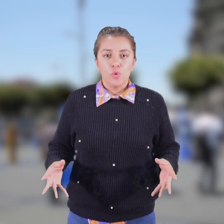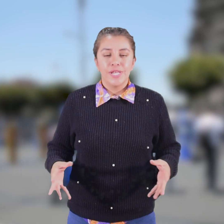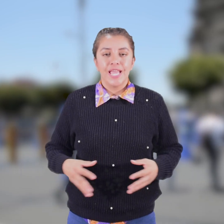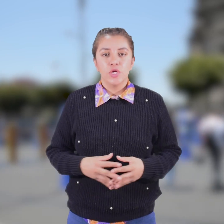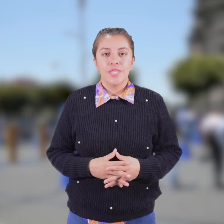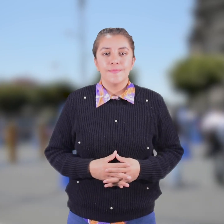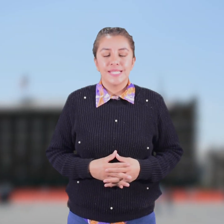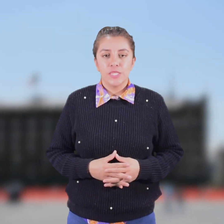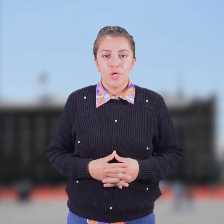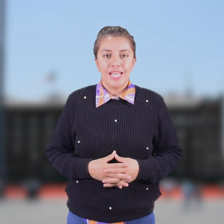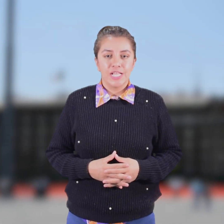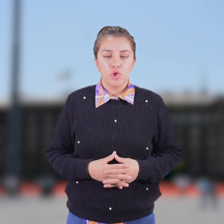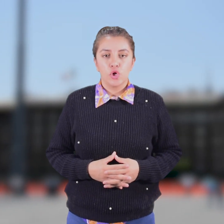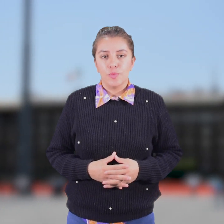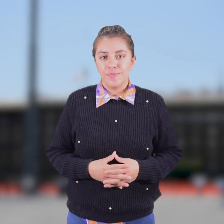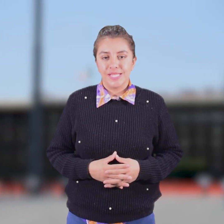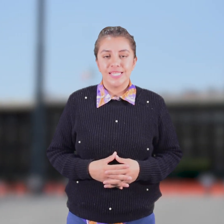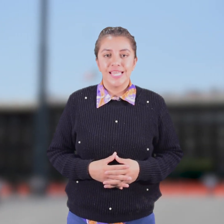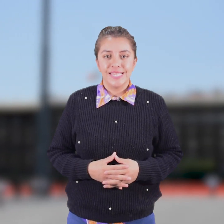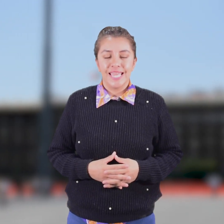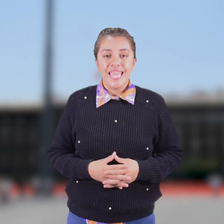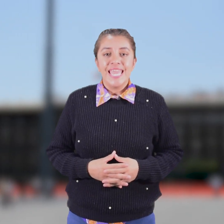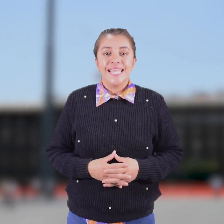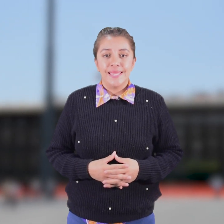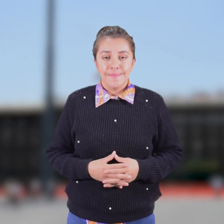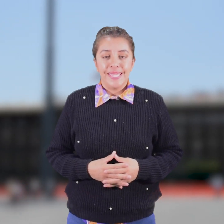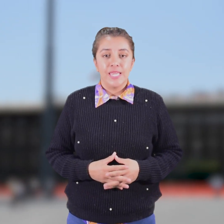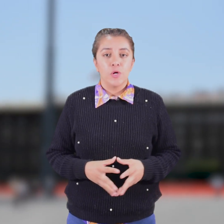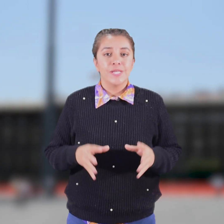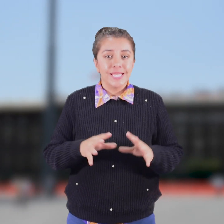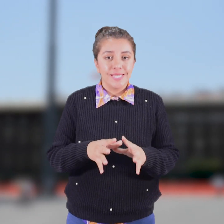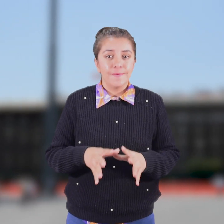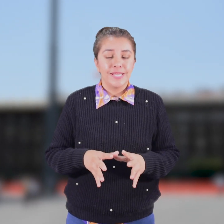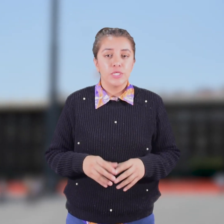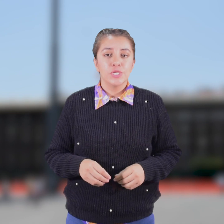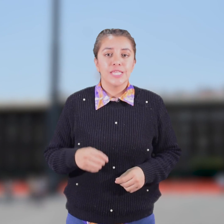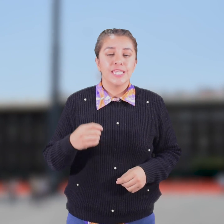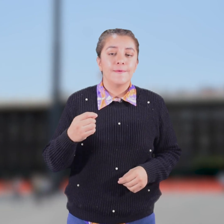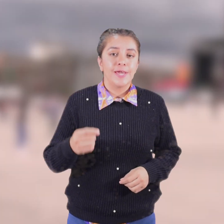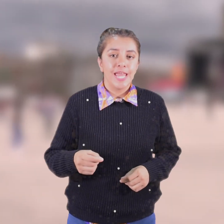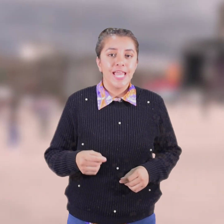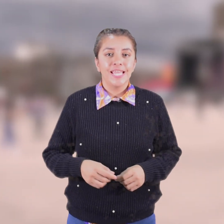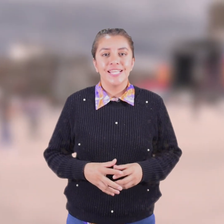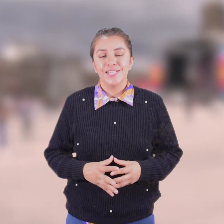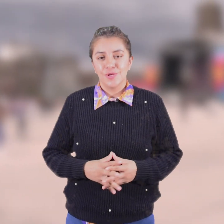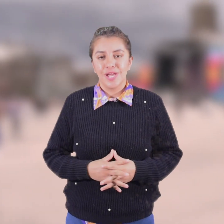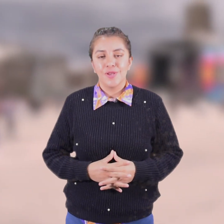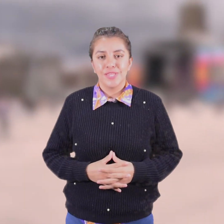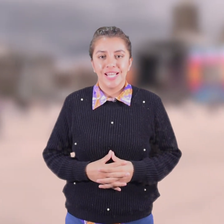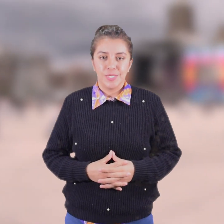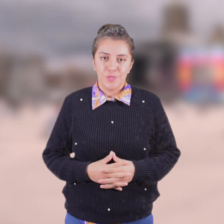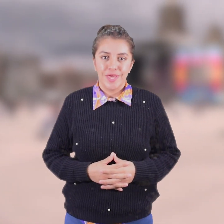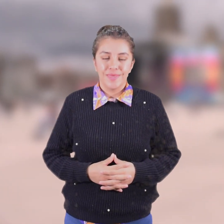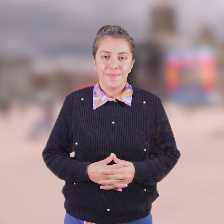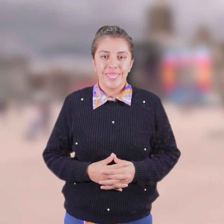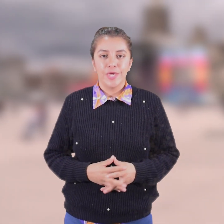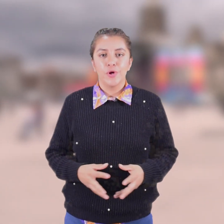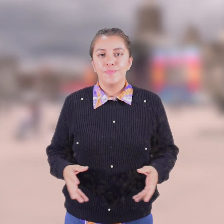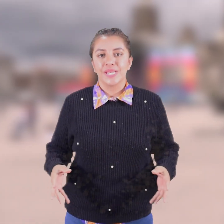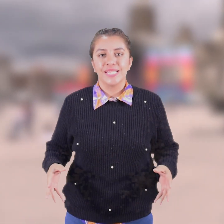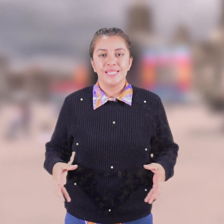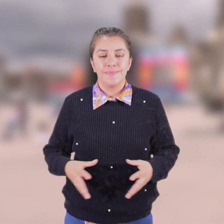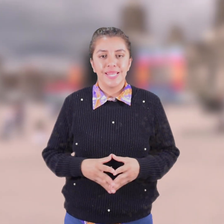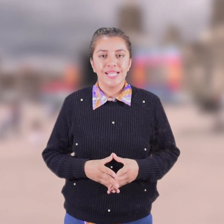a un año de haber sido electo como presidente de mexico esta celebración se llevará en el zócalo de la ciudad de